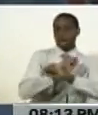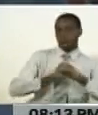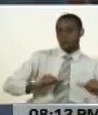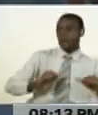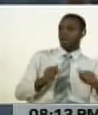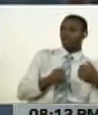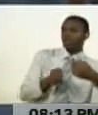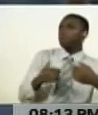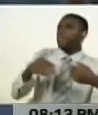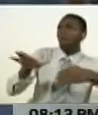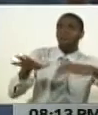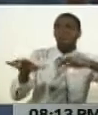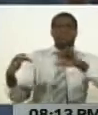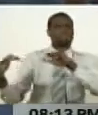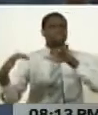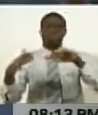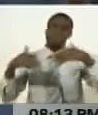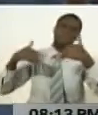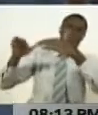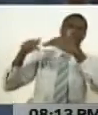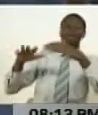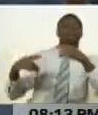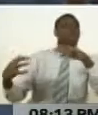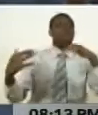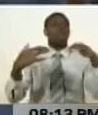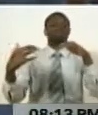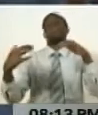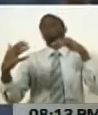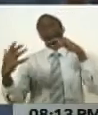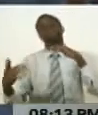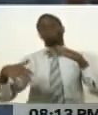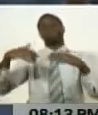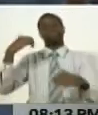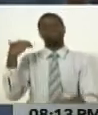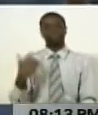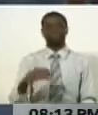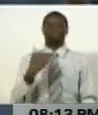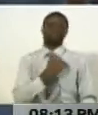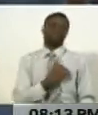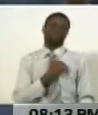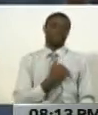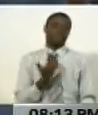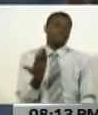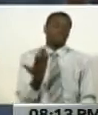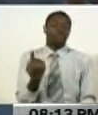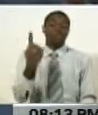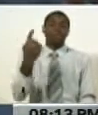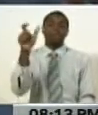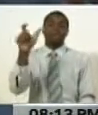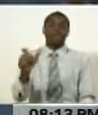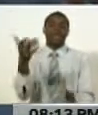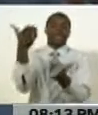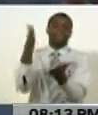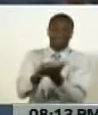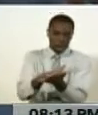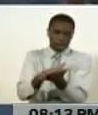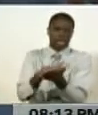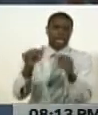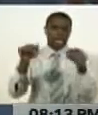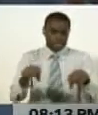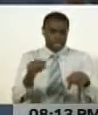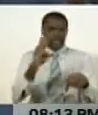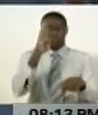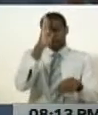persuadir a estos manifestantes. Y lamentablemente, pues este es el saldo, la pérdida de una vida humana en